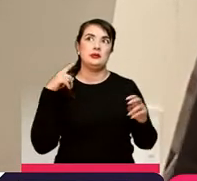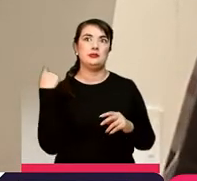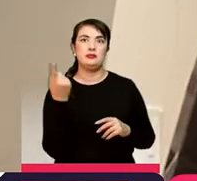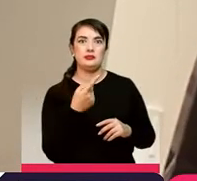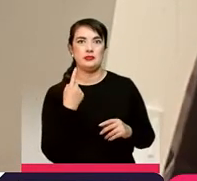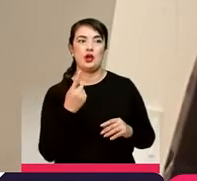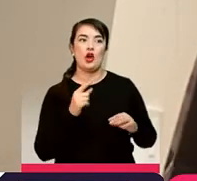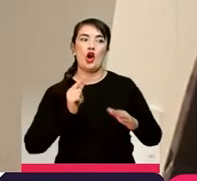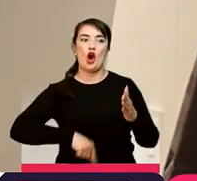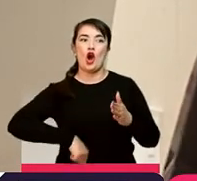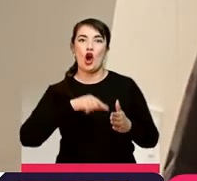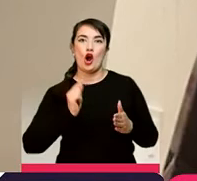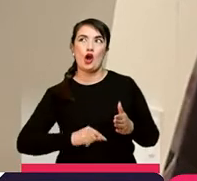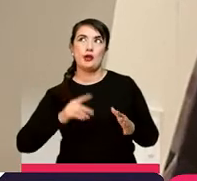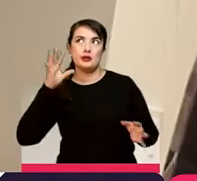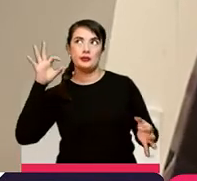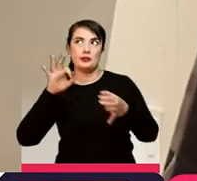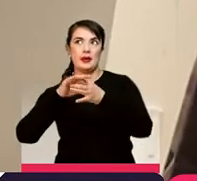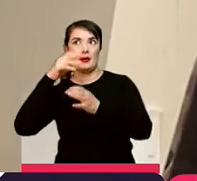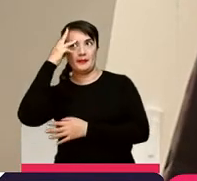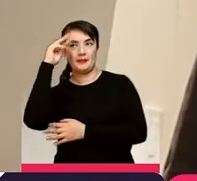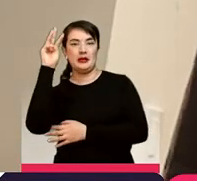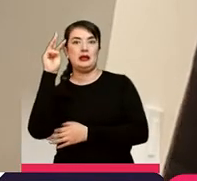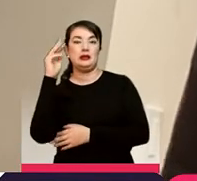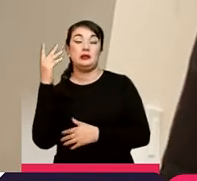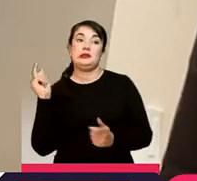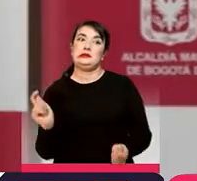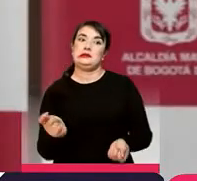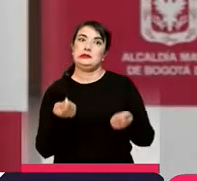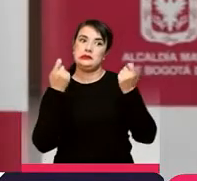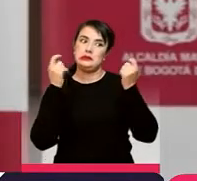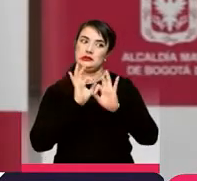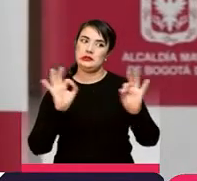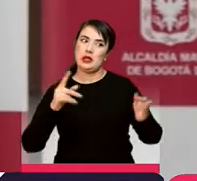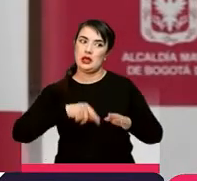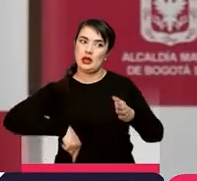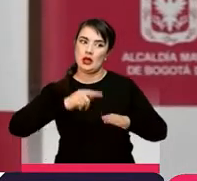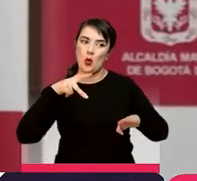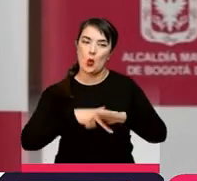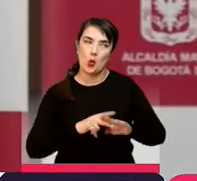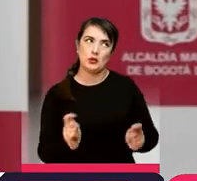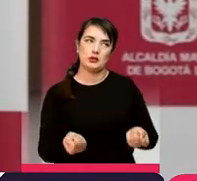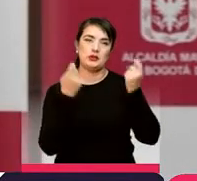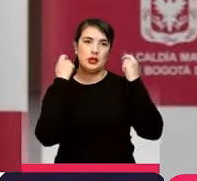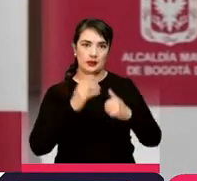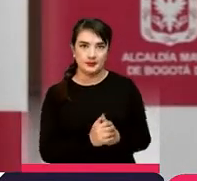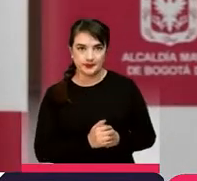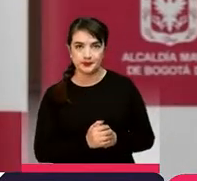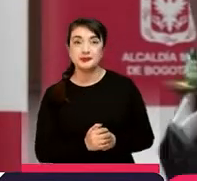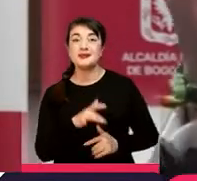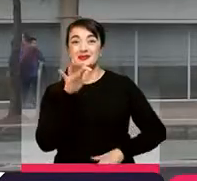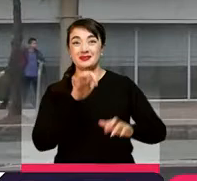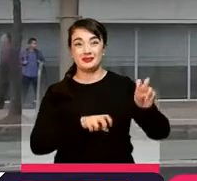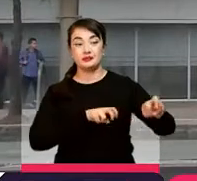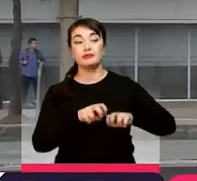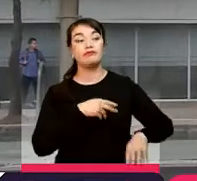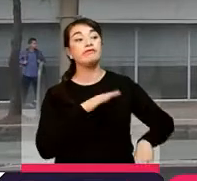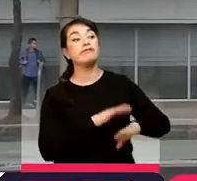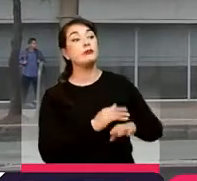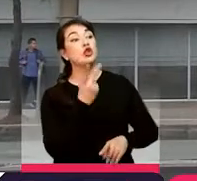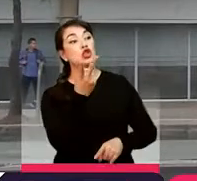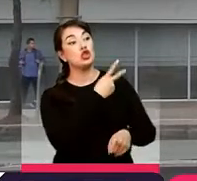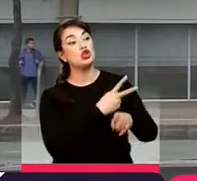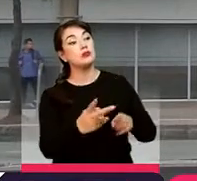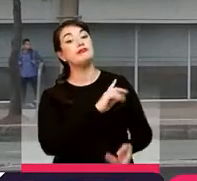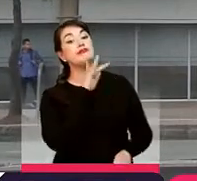contrato con los mexicanos que afortunadamente no se dio. Nicolás Estupiñán, secretario de Movilidad, fue llamado hace 2 semanas a debate